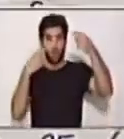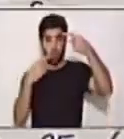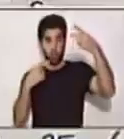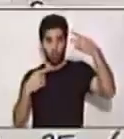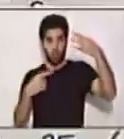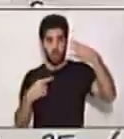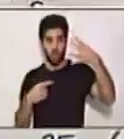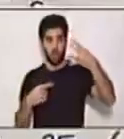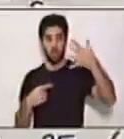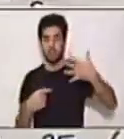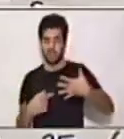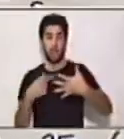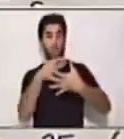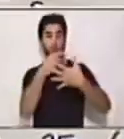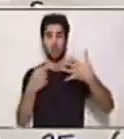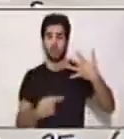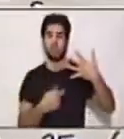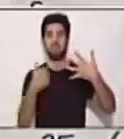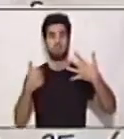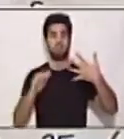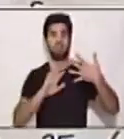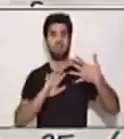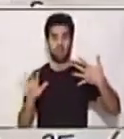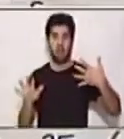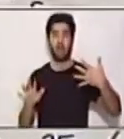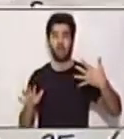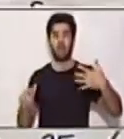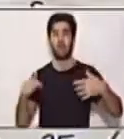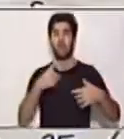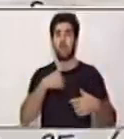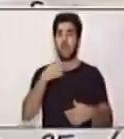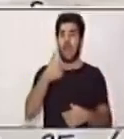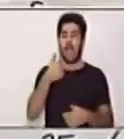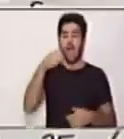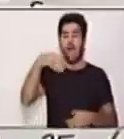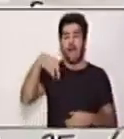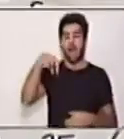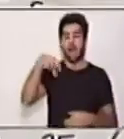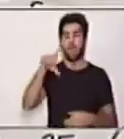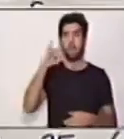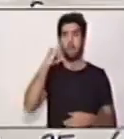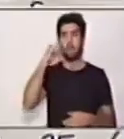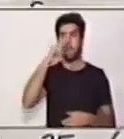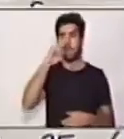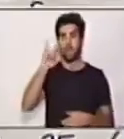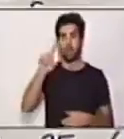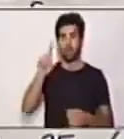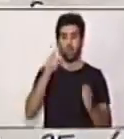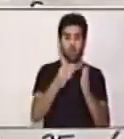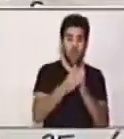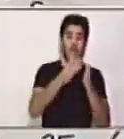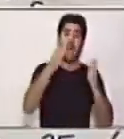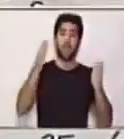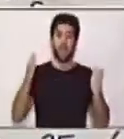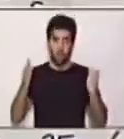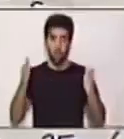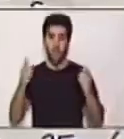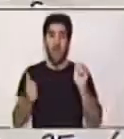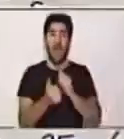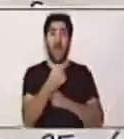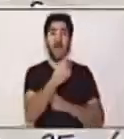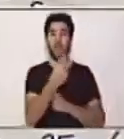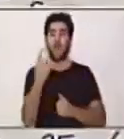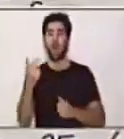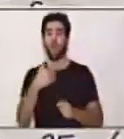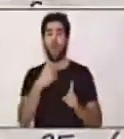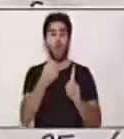3, 4, 5. ¿Qué amplitud calculamos? 7. Cada uno de estos intervalos